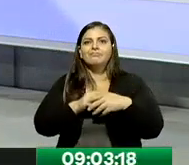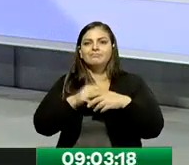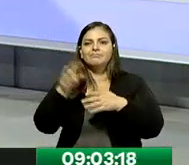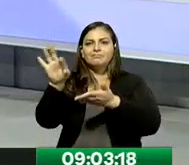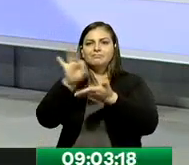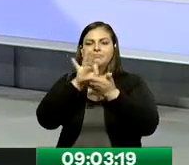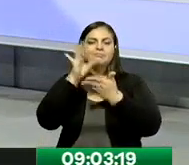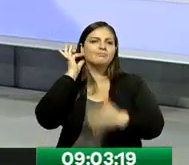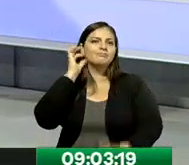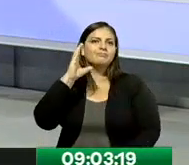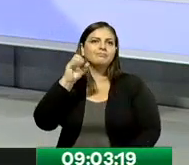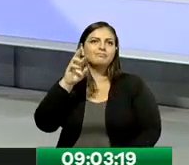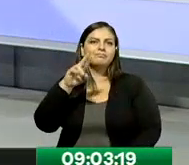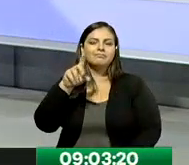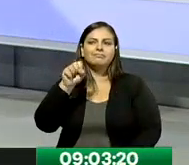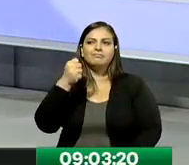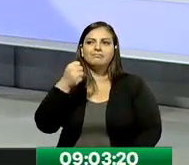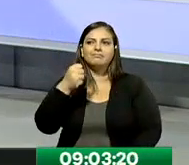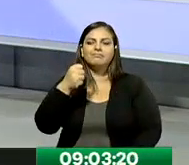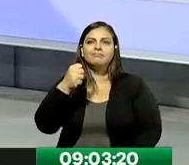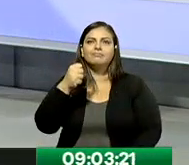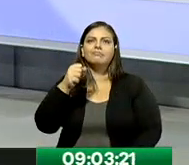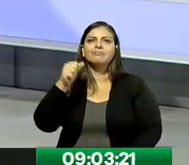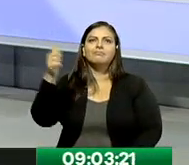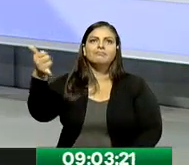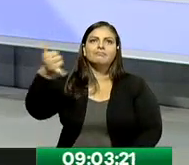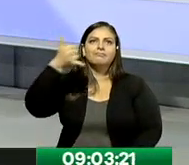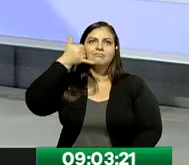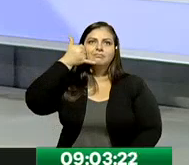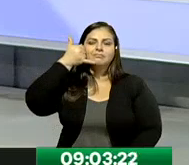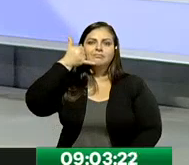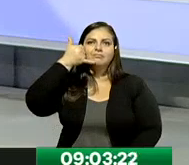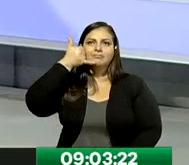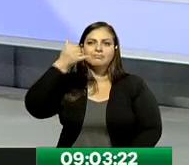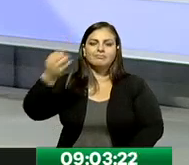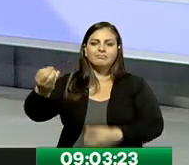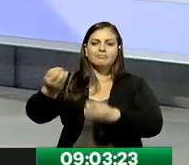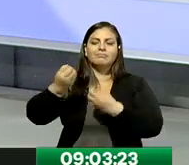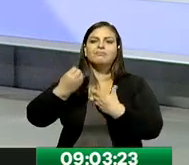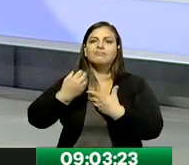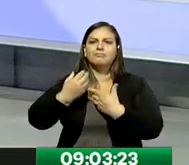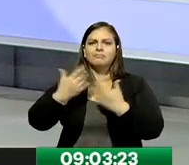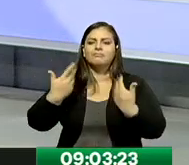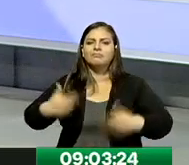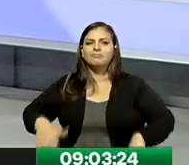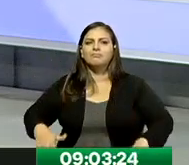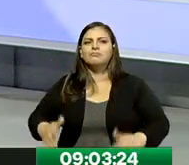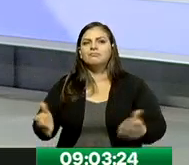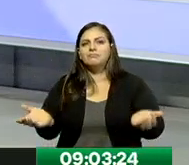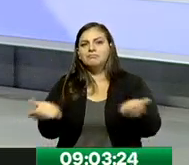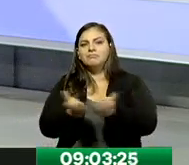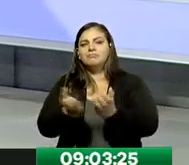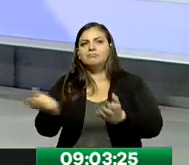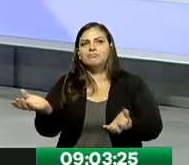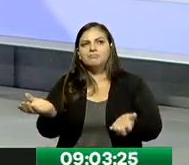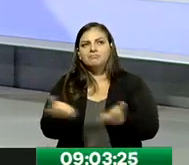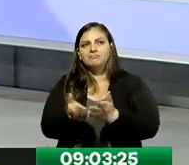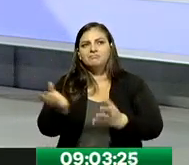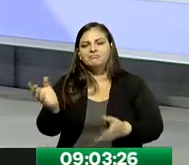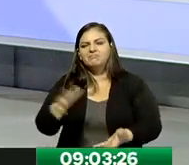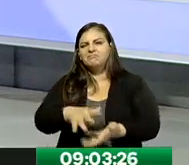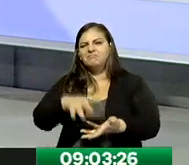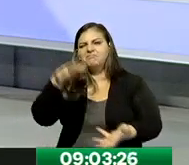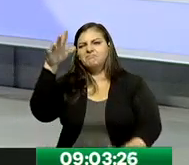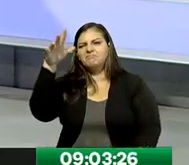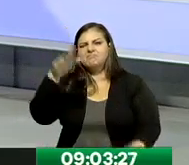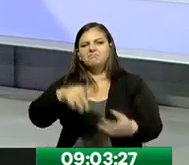ahorita? Por favor, si ustedes pueden seguirme ahorita aquí. Me voy para allá con usted. Que vean el basurerío que hay ahorita en todas las esquinas, por